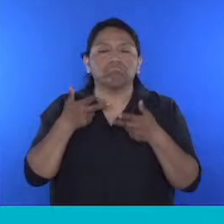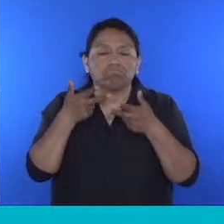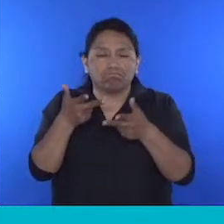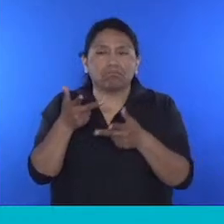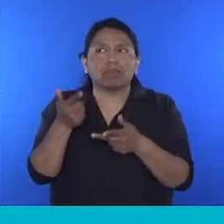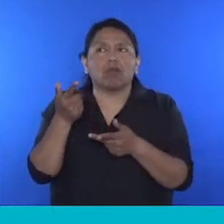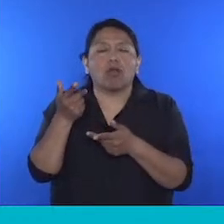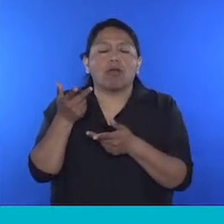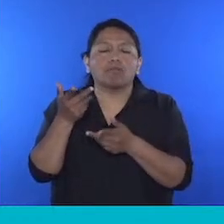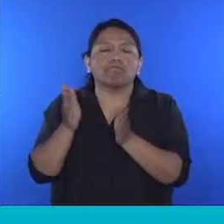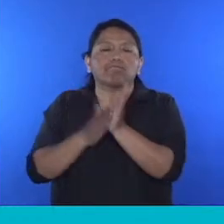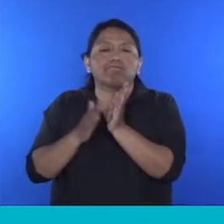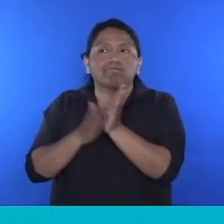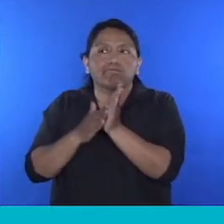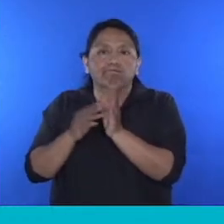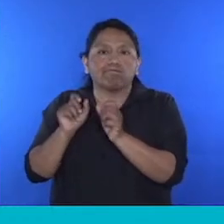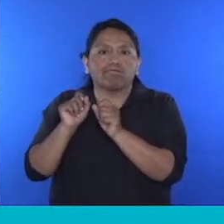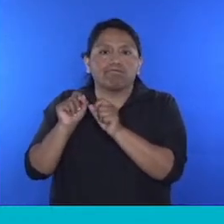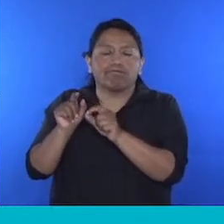como antecedentes,